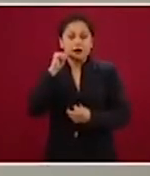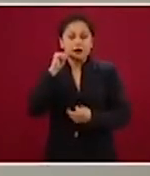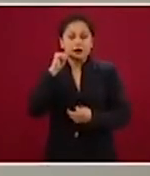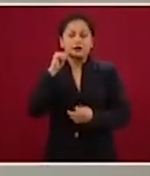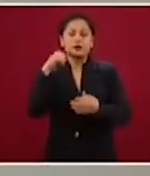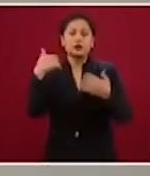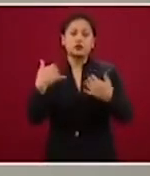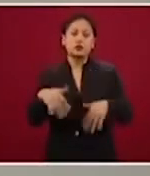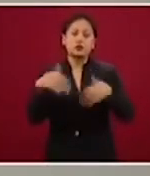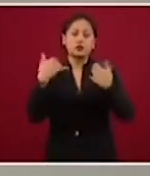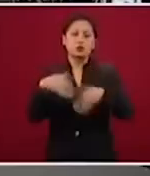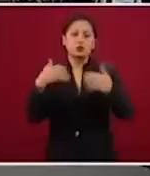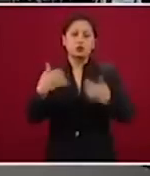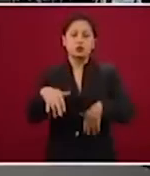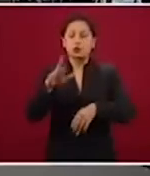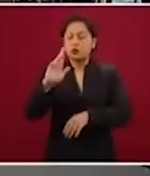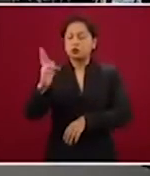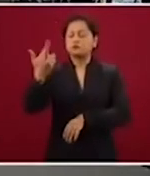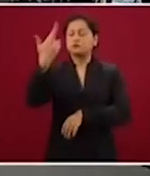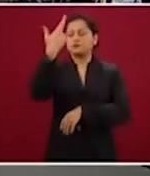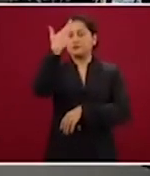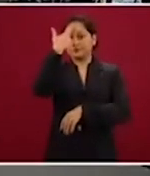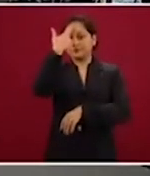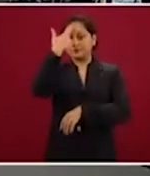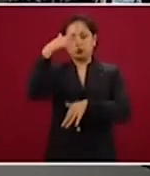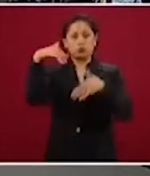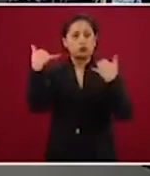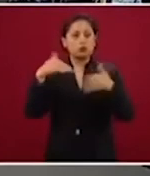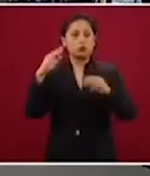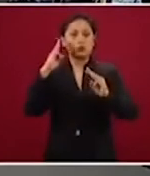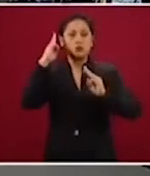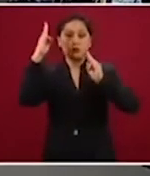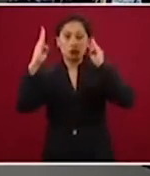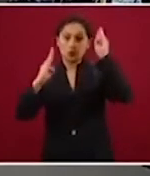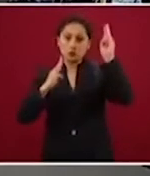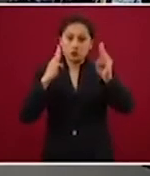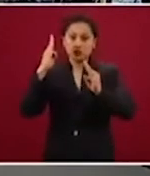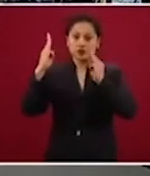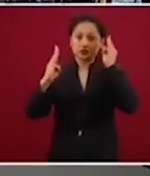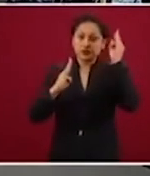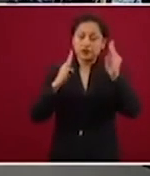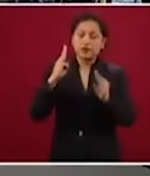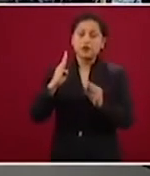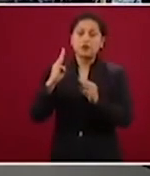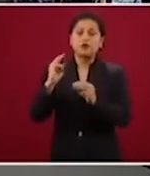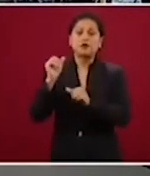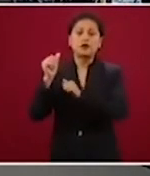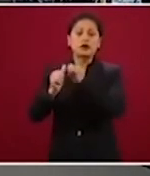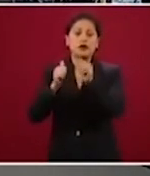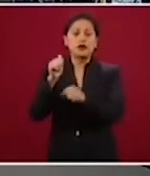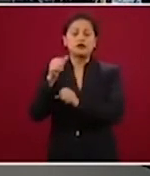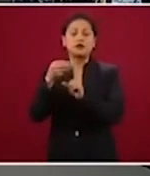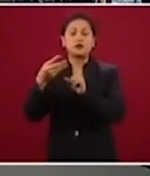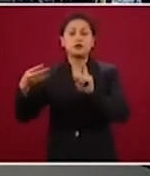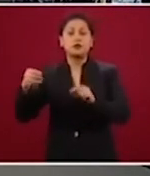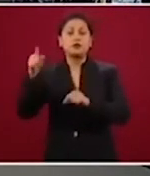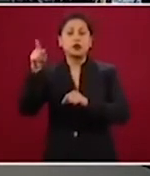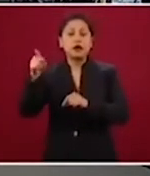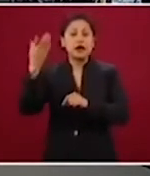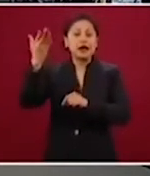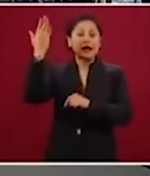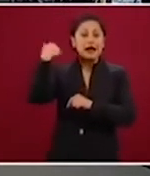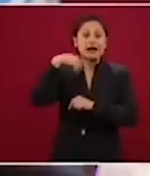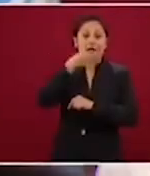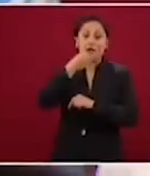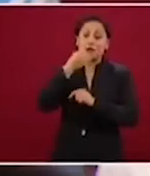homenaje en el extraordinario Museo Nacional de Antropología que él tanto impulsó. Un museo que